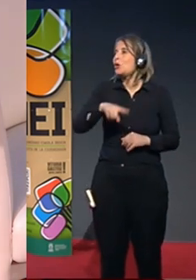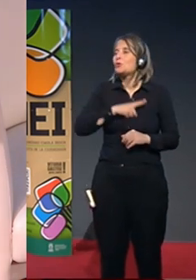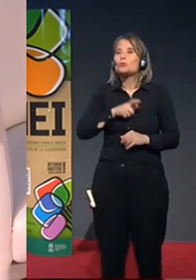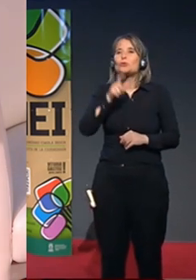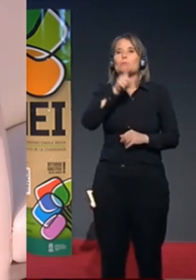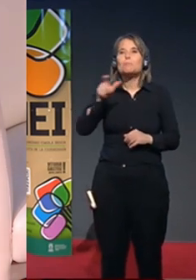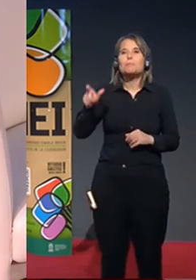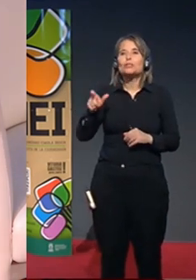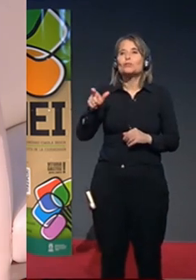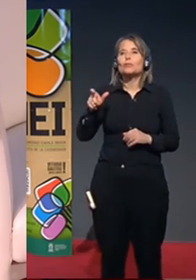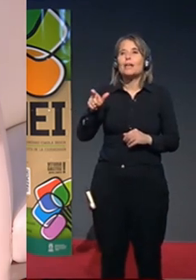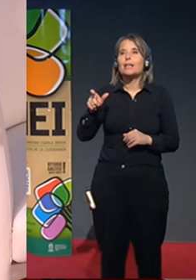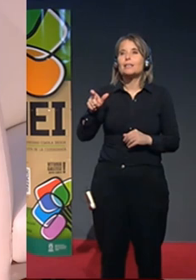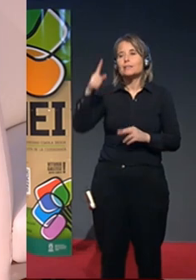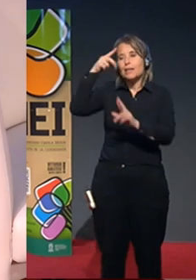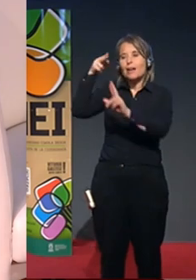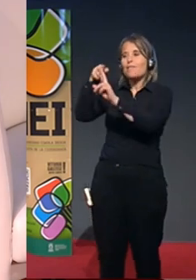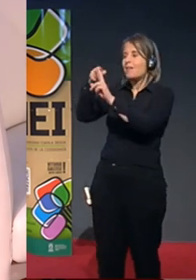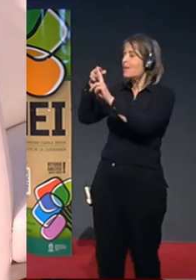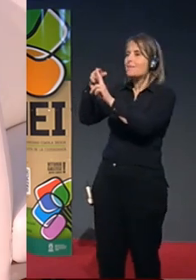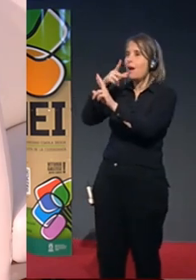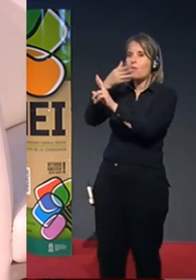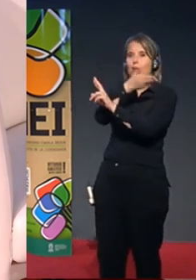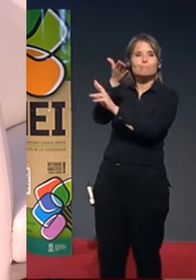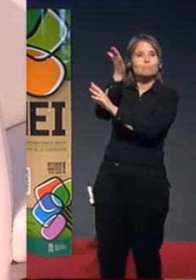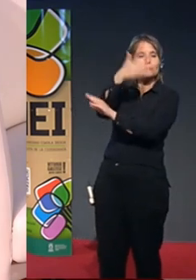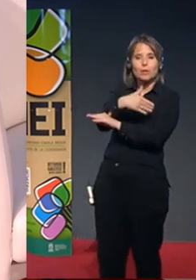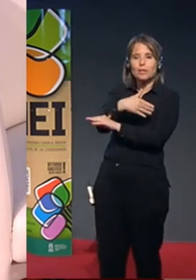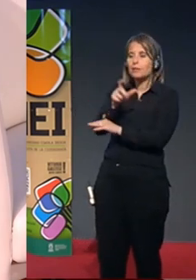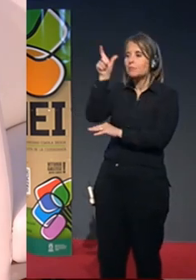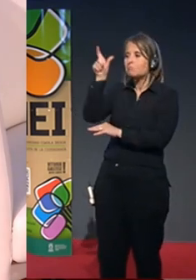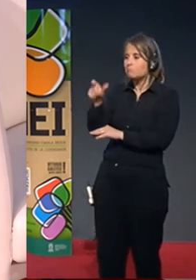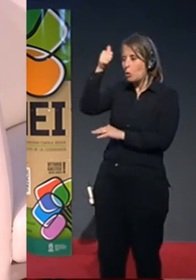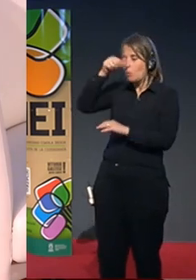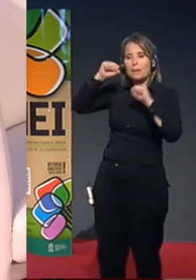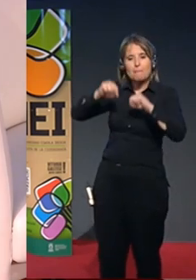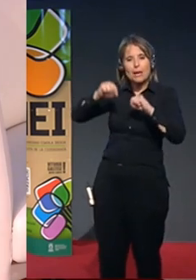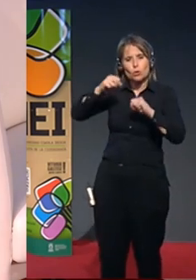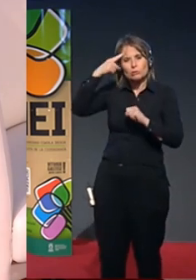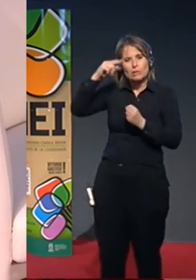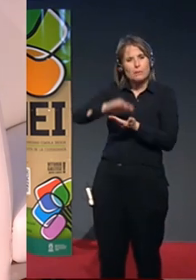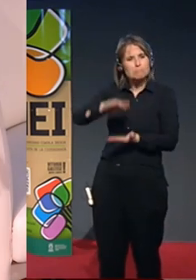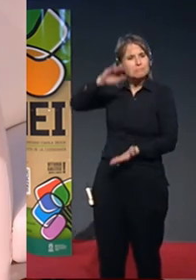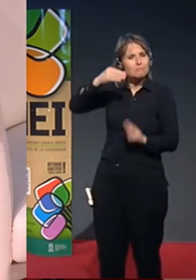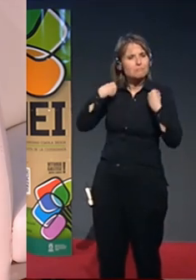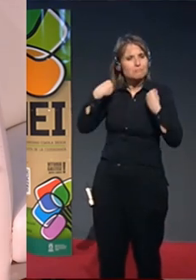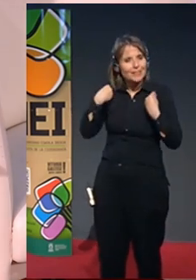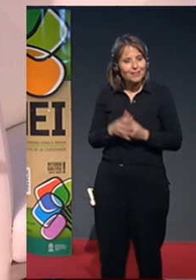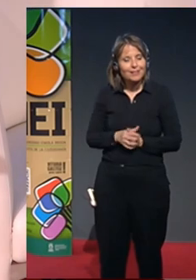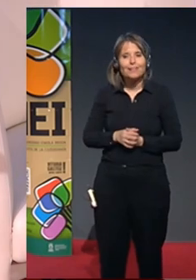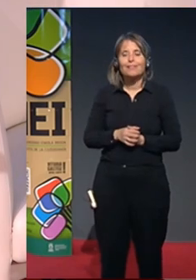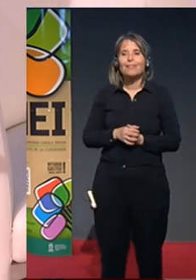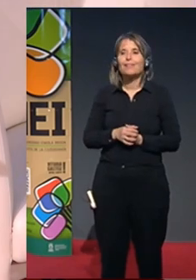de personas a las que a las que mirar es un hombre mayor que sabe de los ciclos de la vida eh no obstante